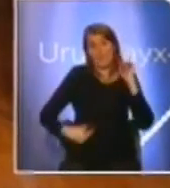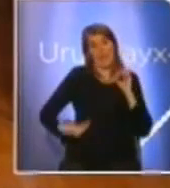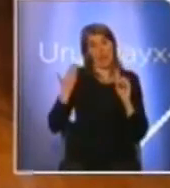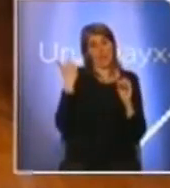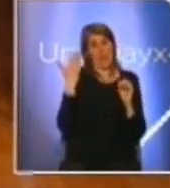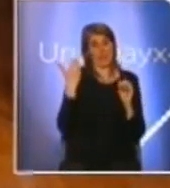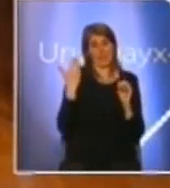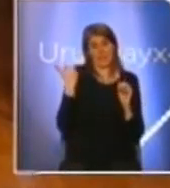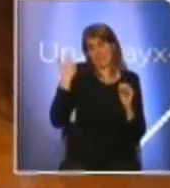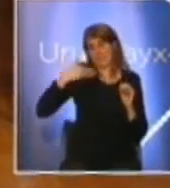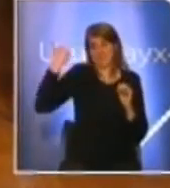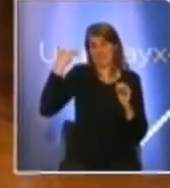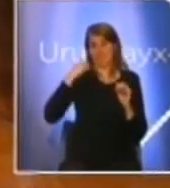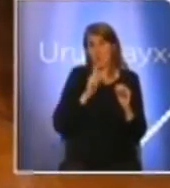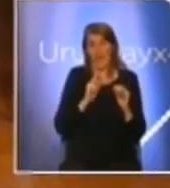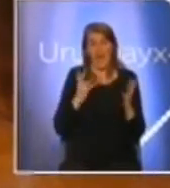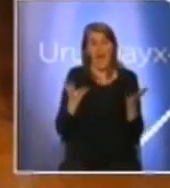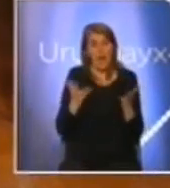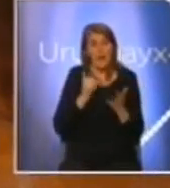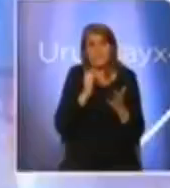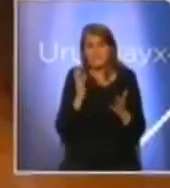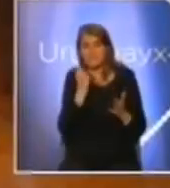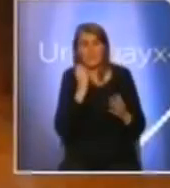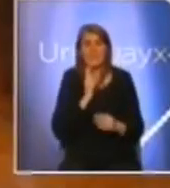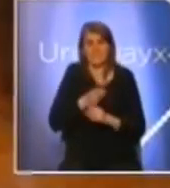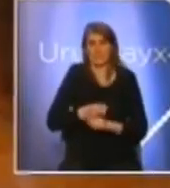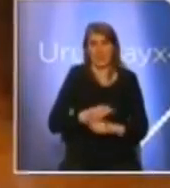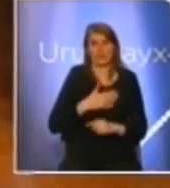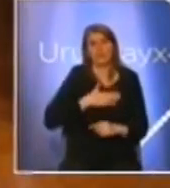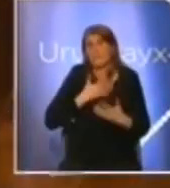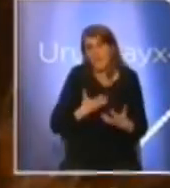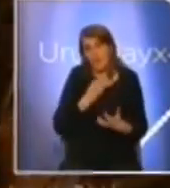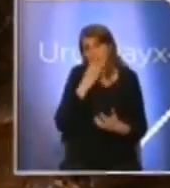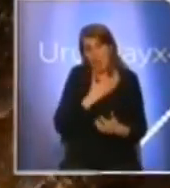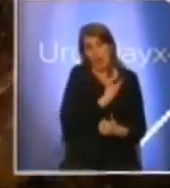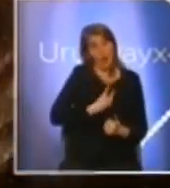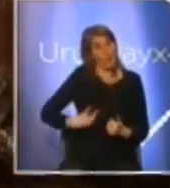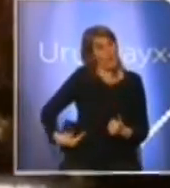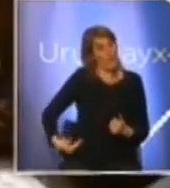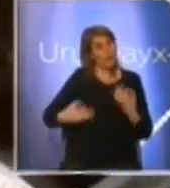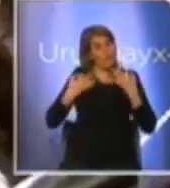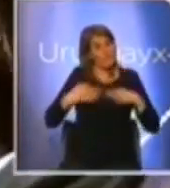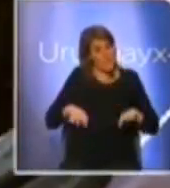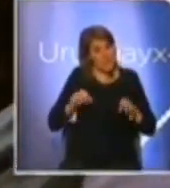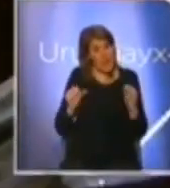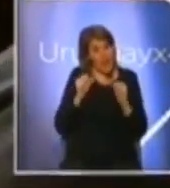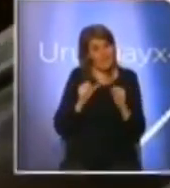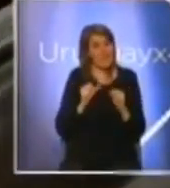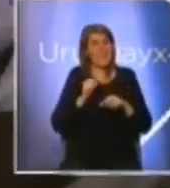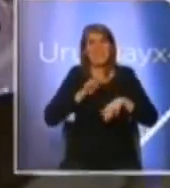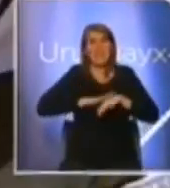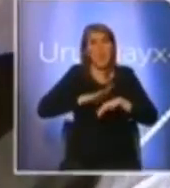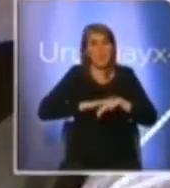ser muy relevante en el próximo gobierno es la agilidad en la toma de decisiones. Eso va a ser una habilidad muy importante que hay que